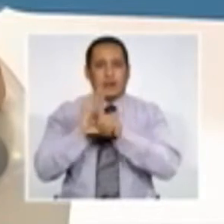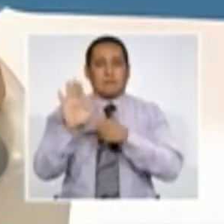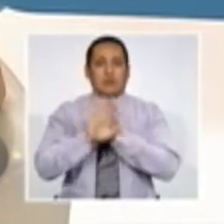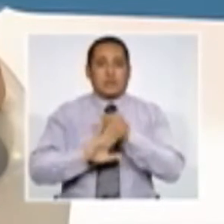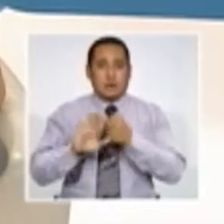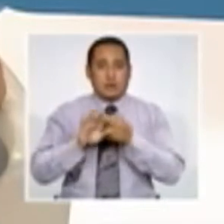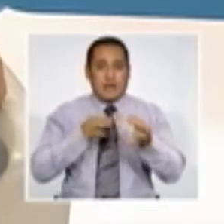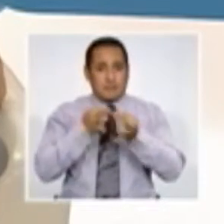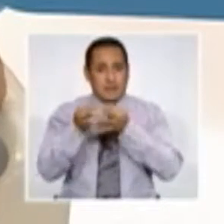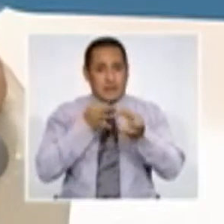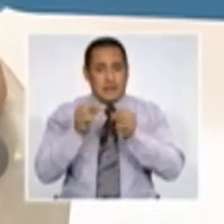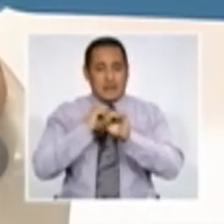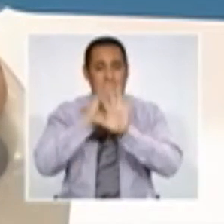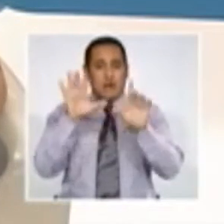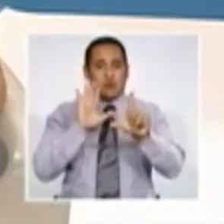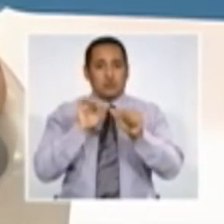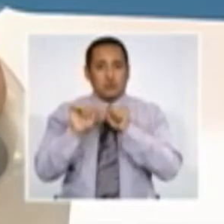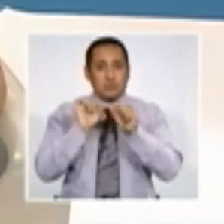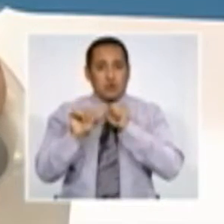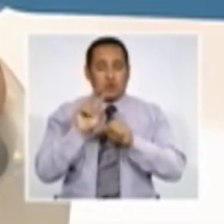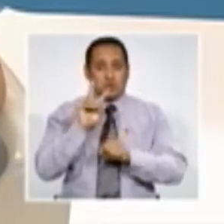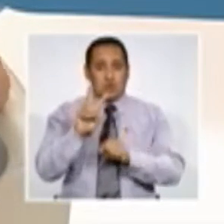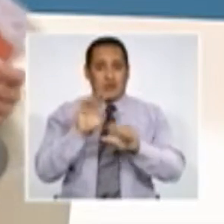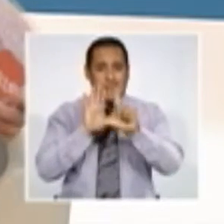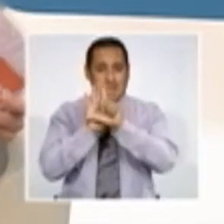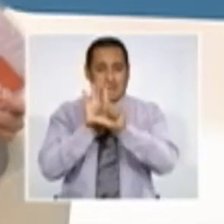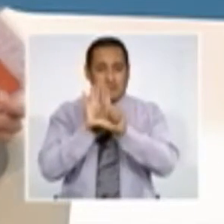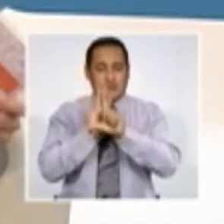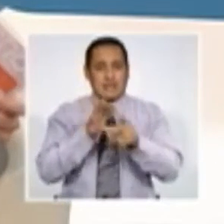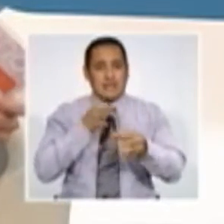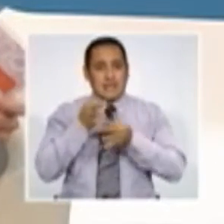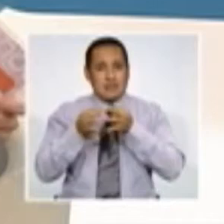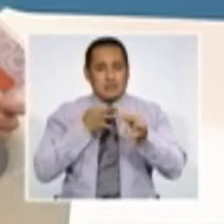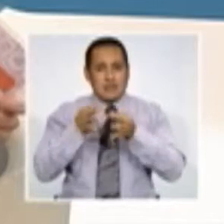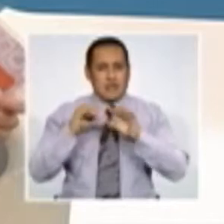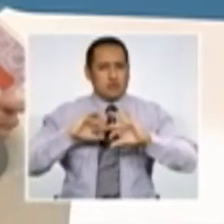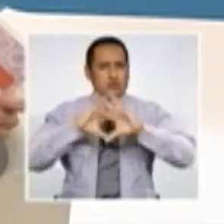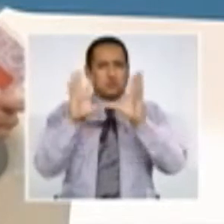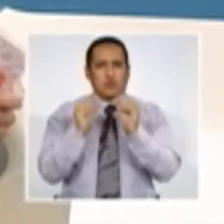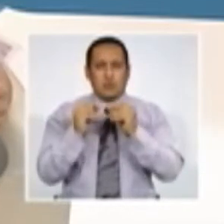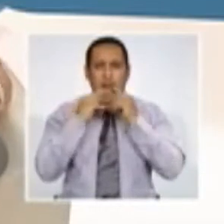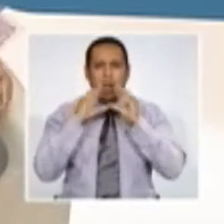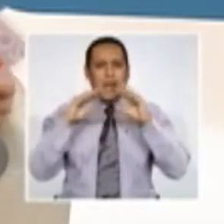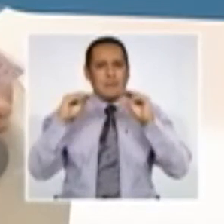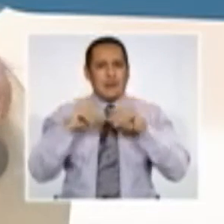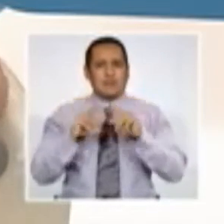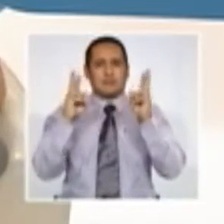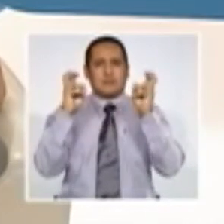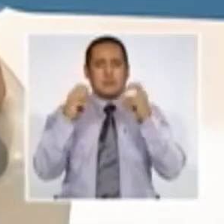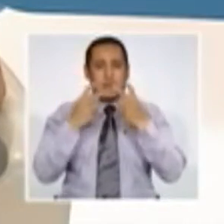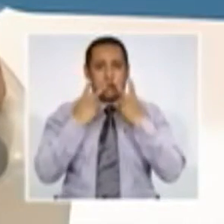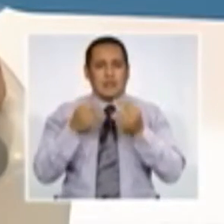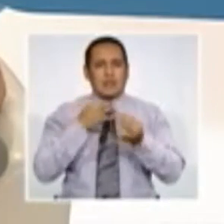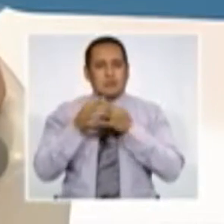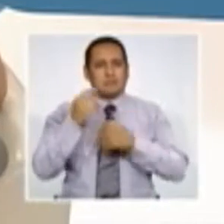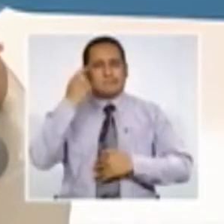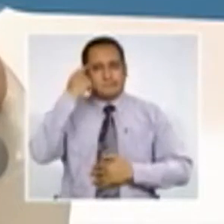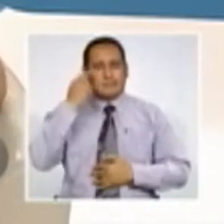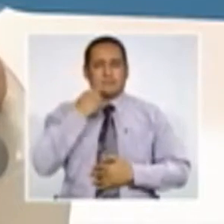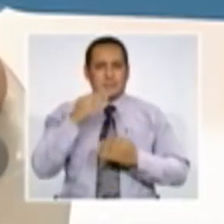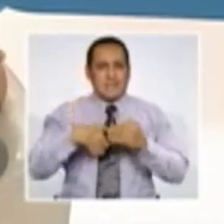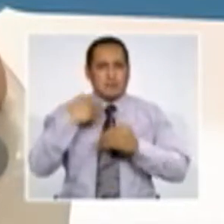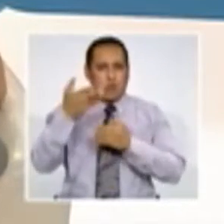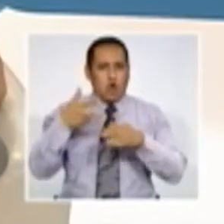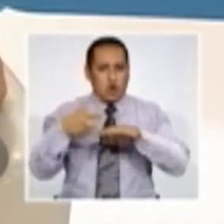en curso. Que quede claro este artículo, que yo creo que encierra toda la discusión del tema. Con